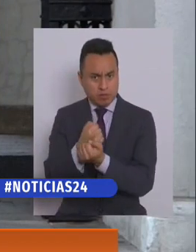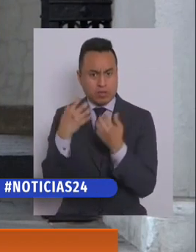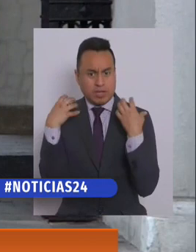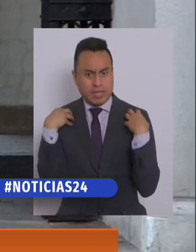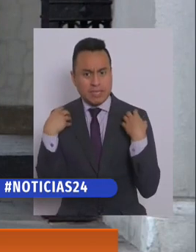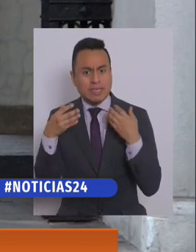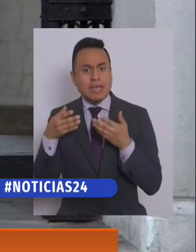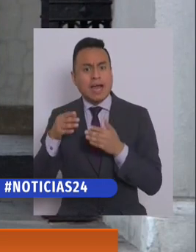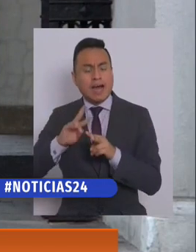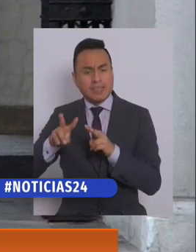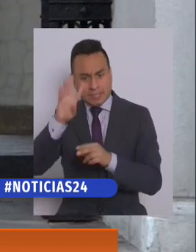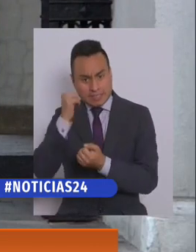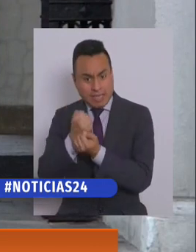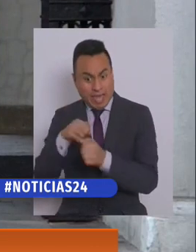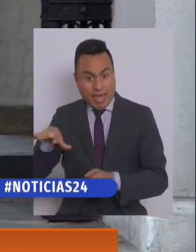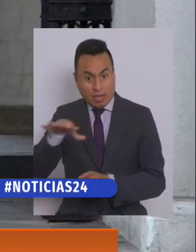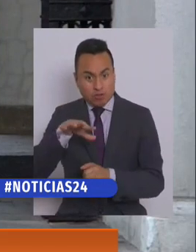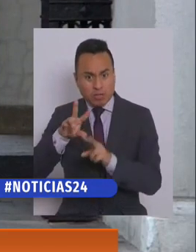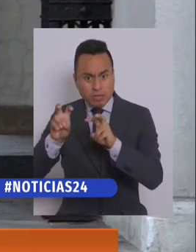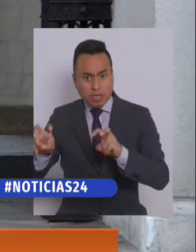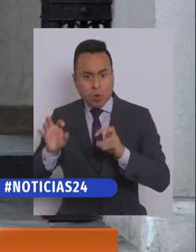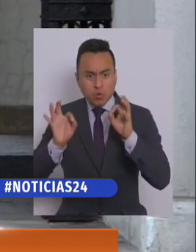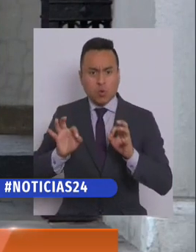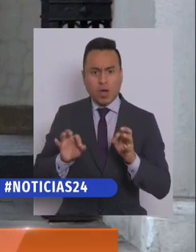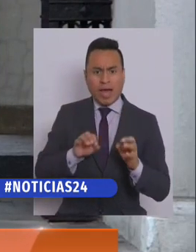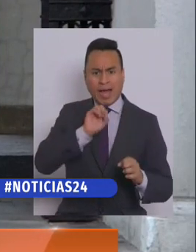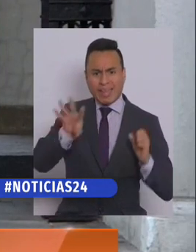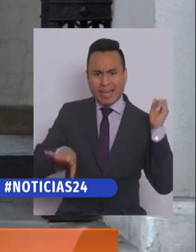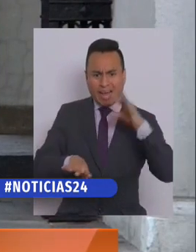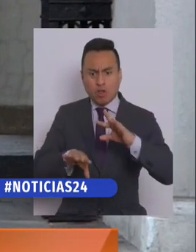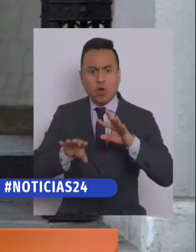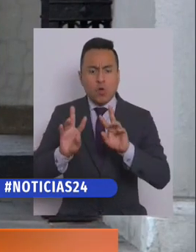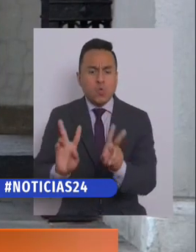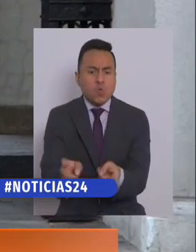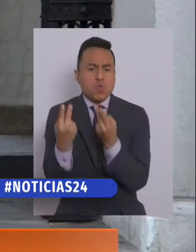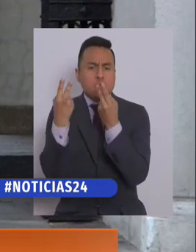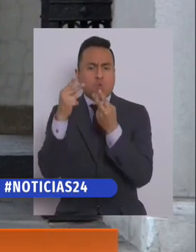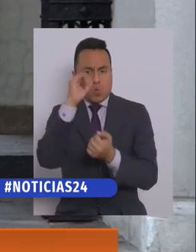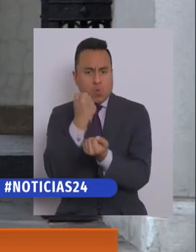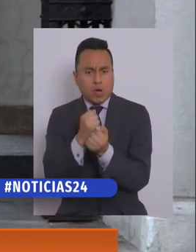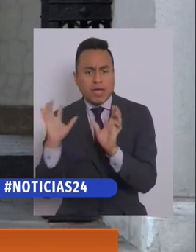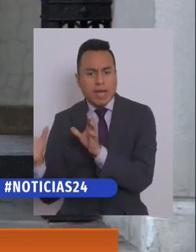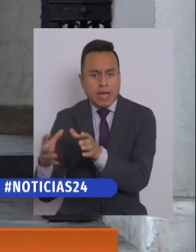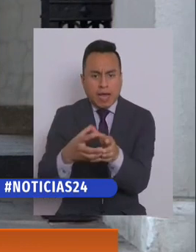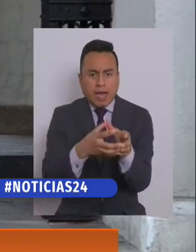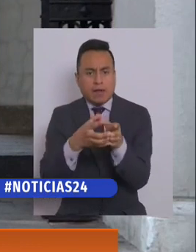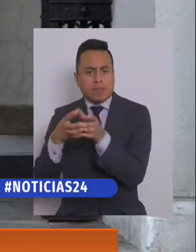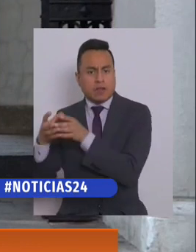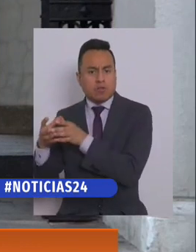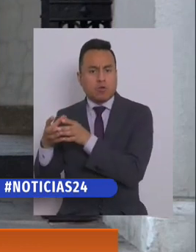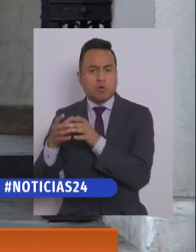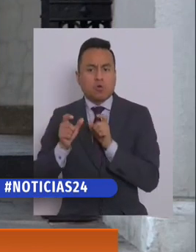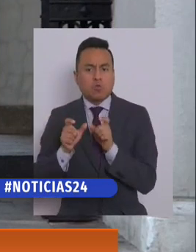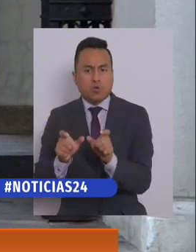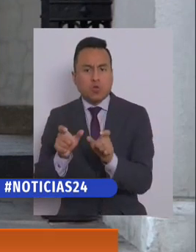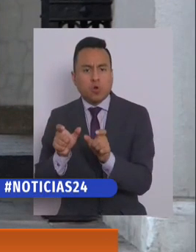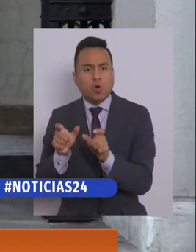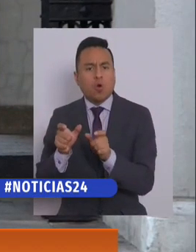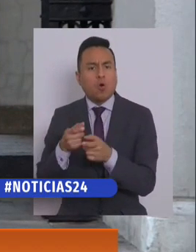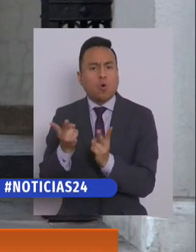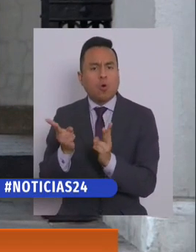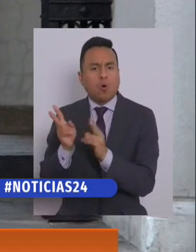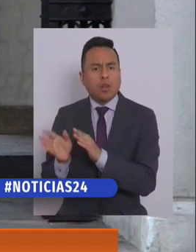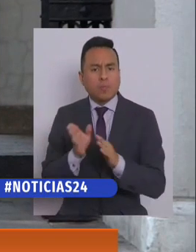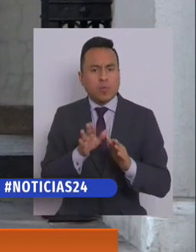un teniente, que fueron brutalmente atacados y lograron ser rescatados por fuerzas del control de orden público